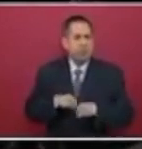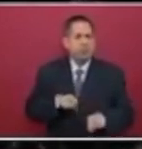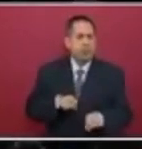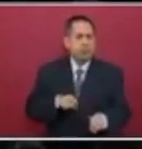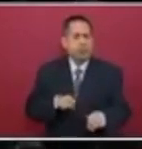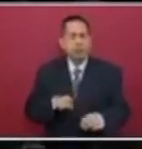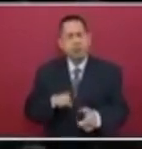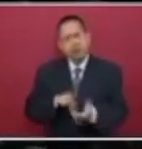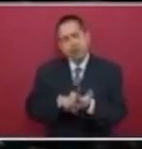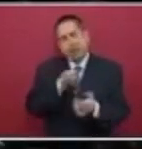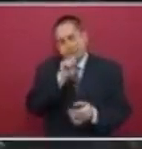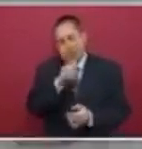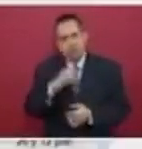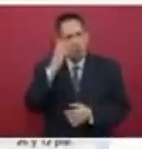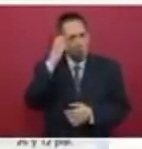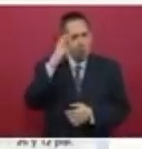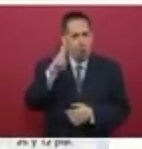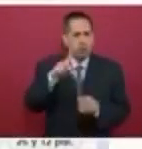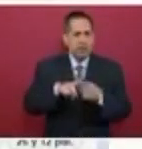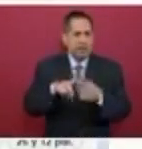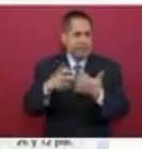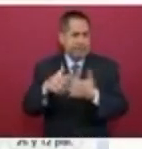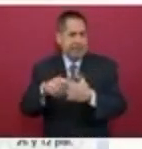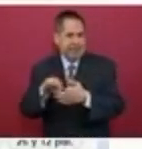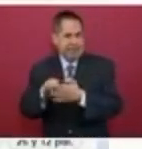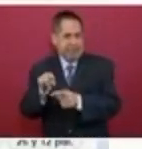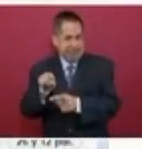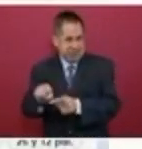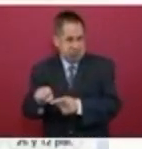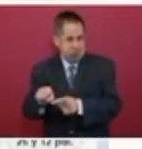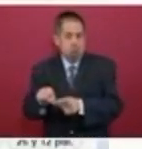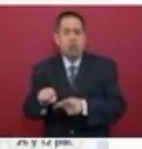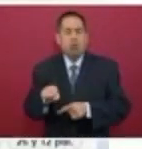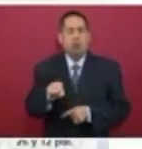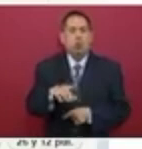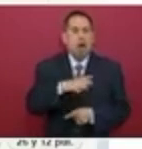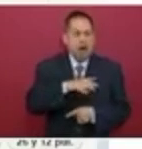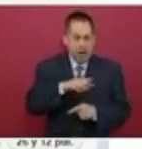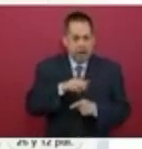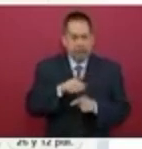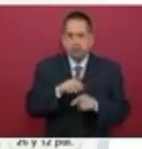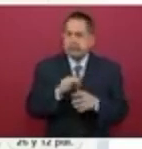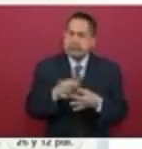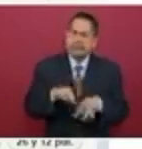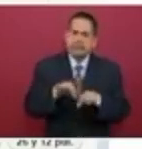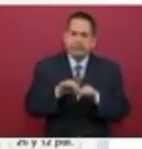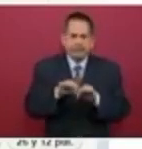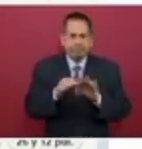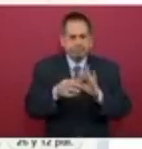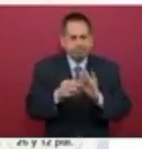incluido desde luego Cuautla, donde está la planta, tengan un tratamiento especial